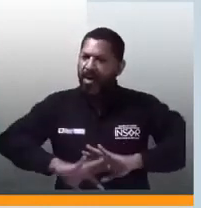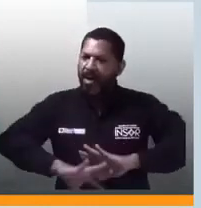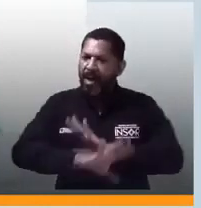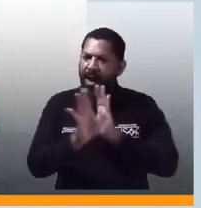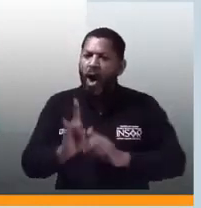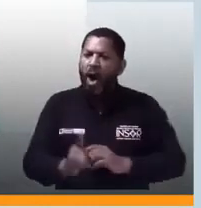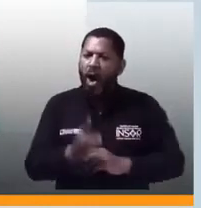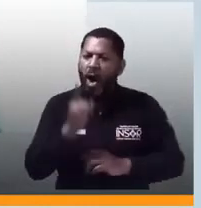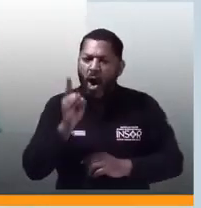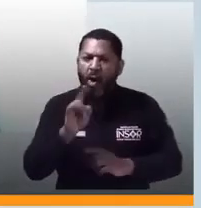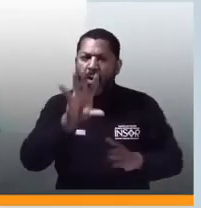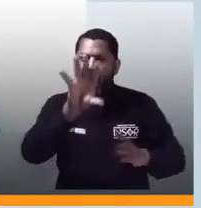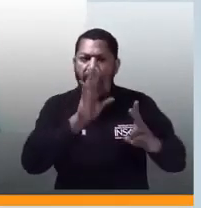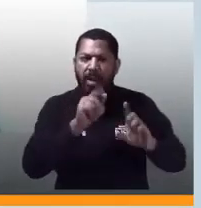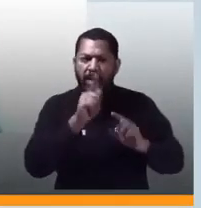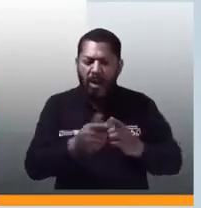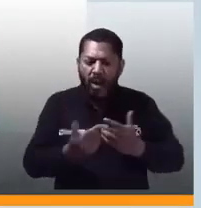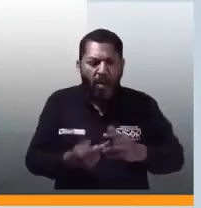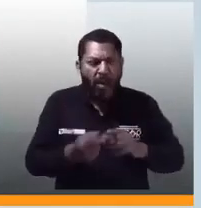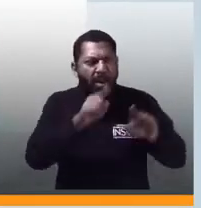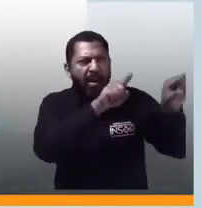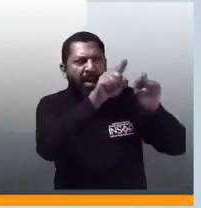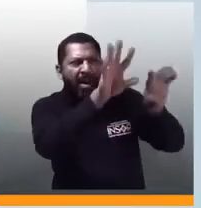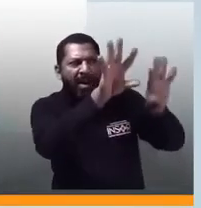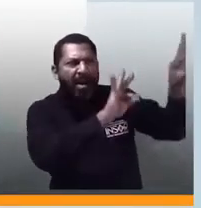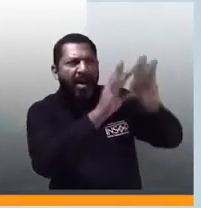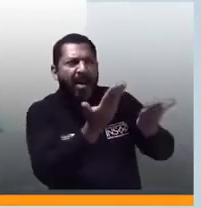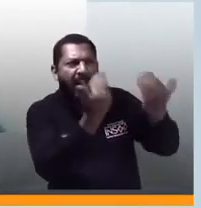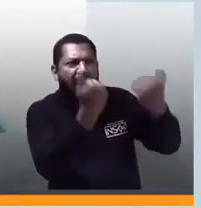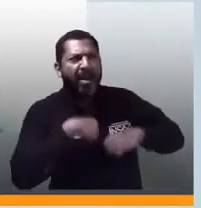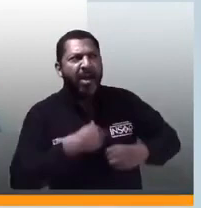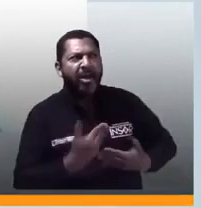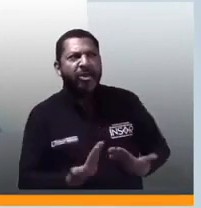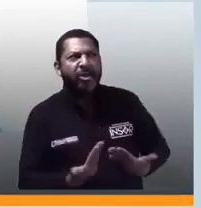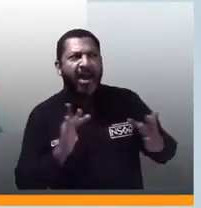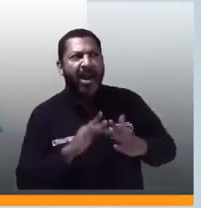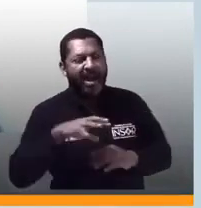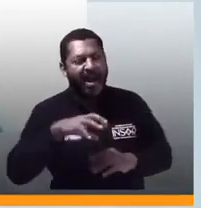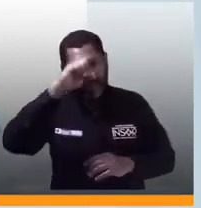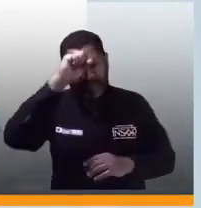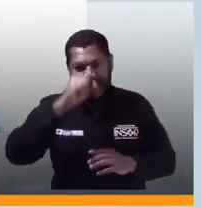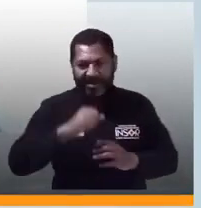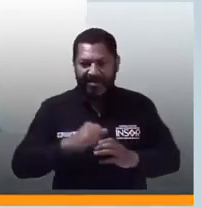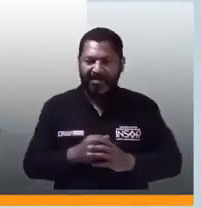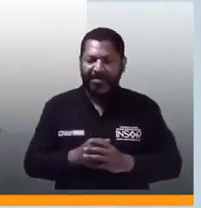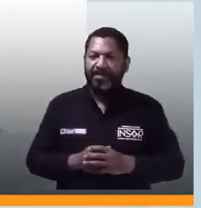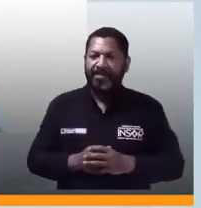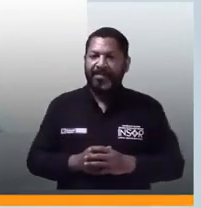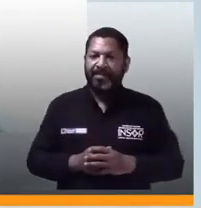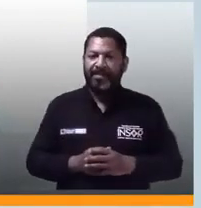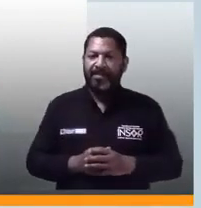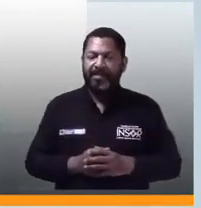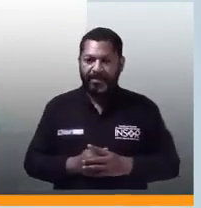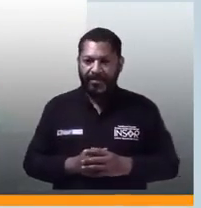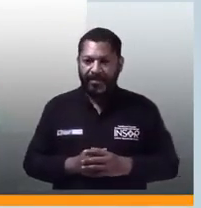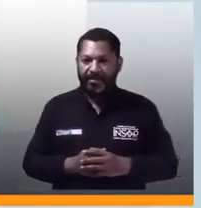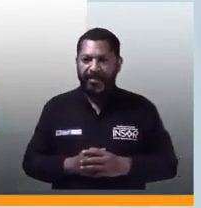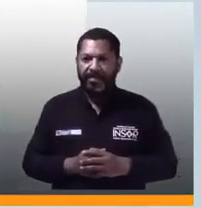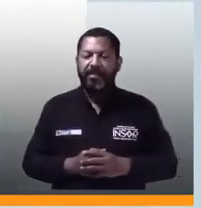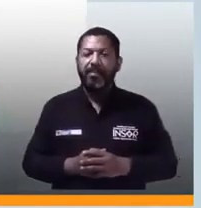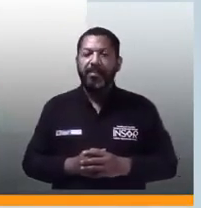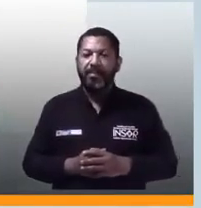seleccionar esas fuentes y que sean confiables, ¿sí? Bueno, ya pues, algo que sí